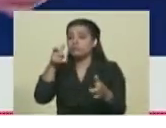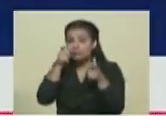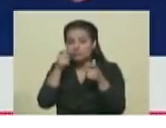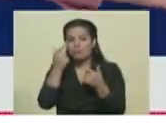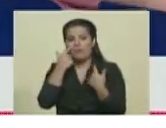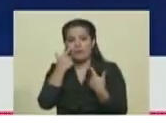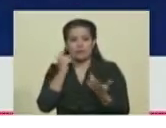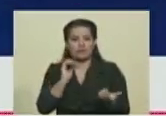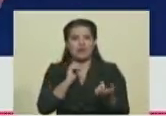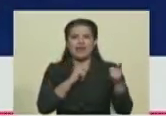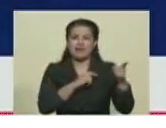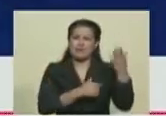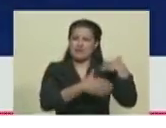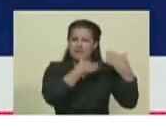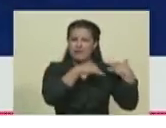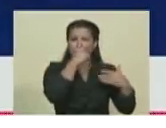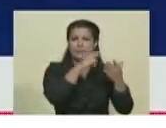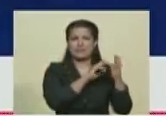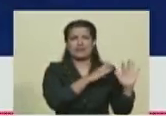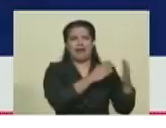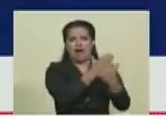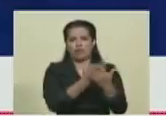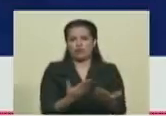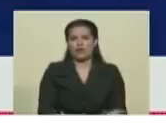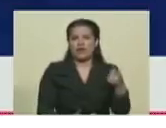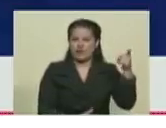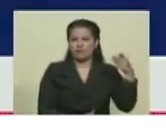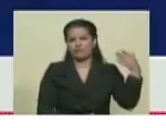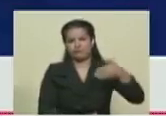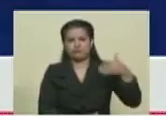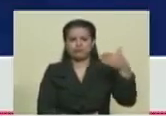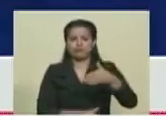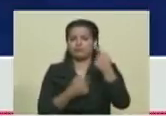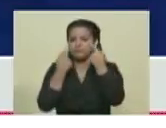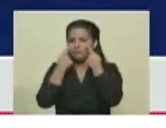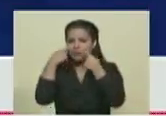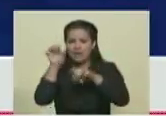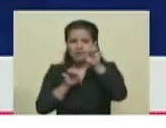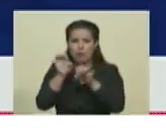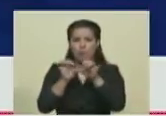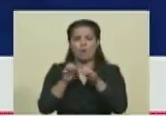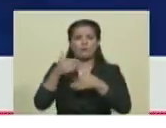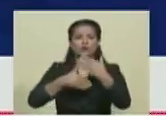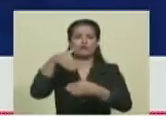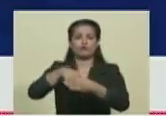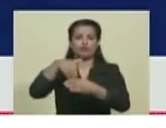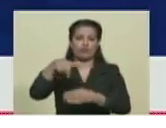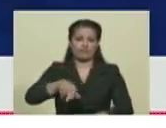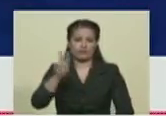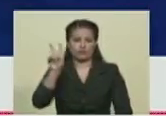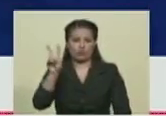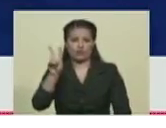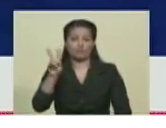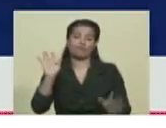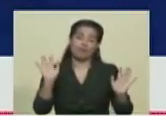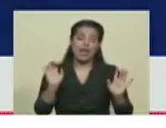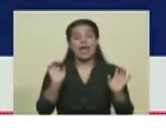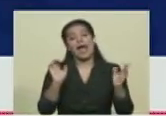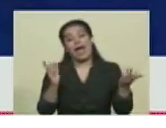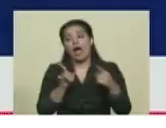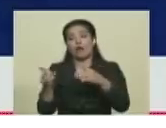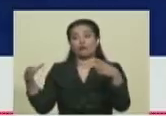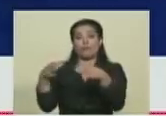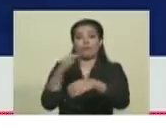Han participado en todos los eventos electorales. Claro, cuando aparece la mitología de la desesperación, tiene más que